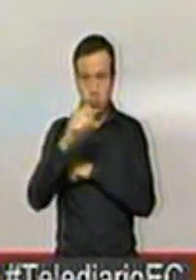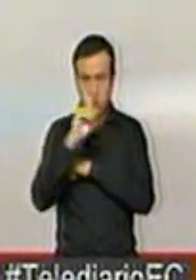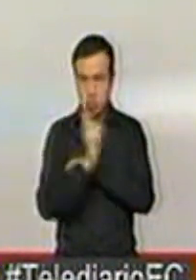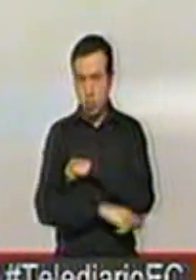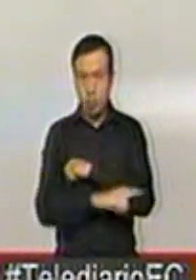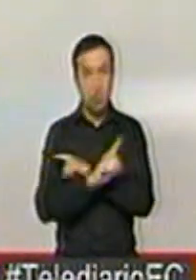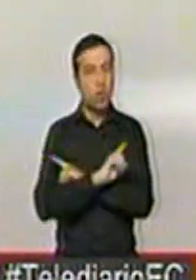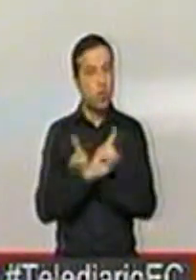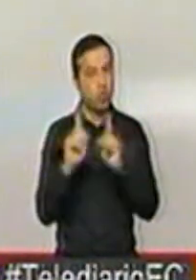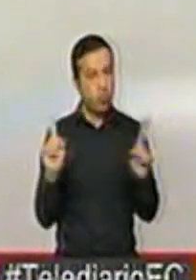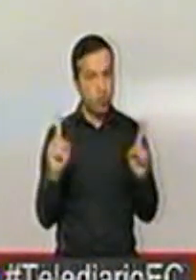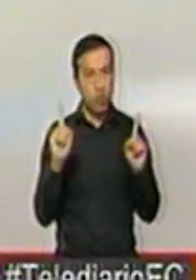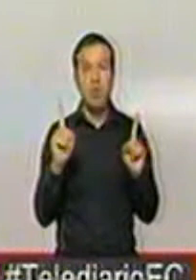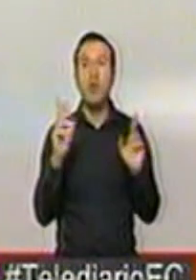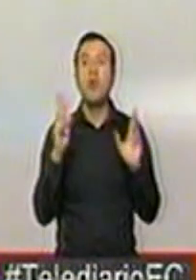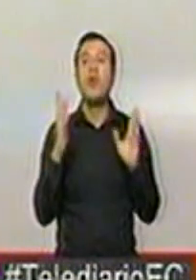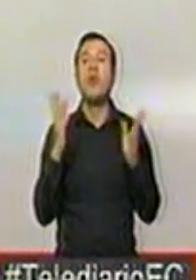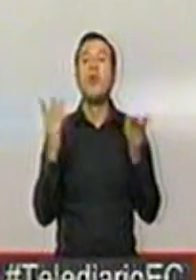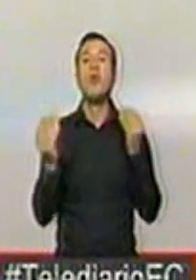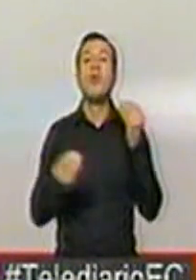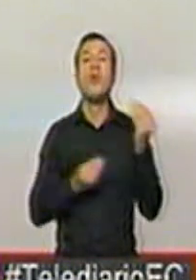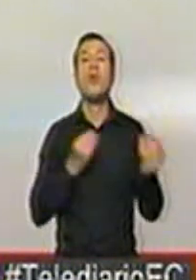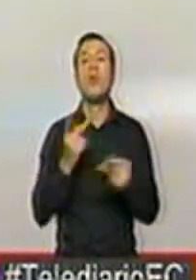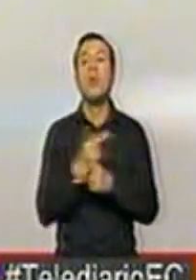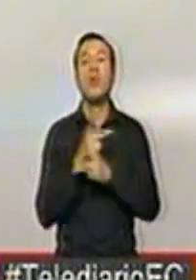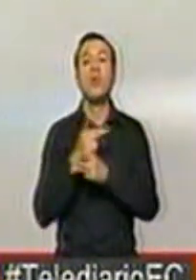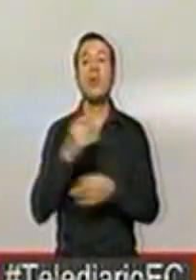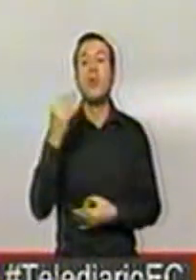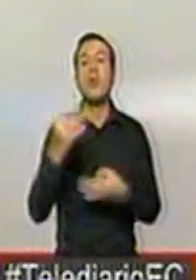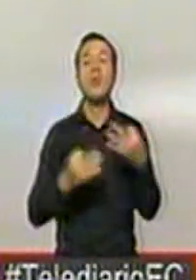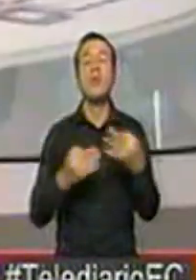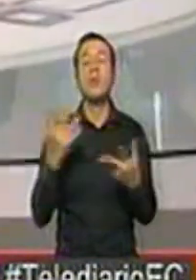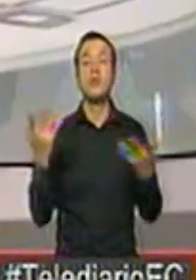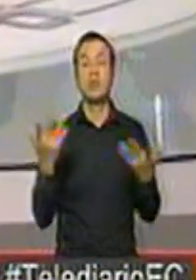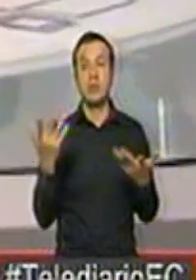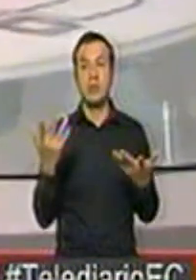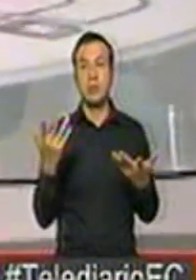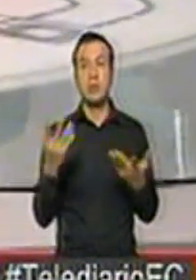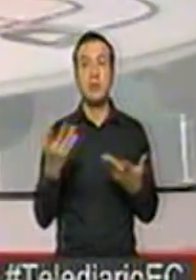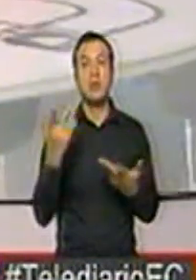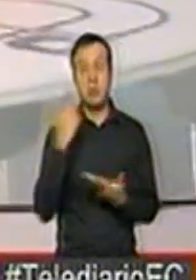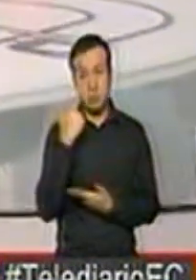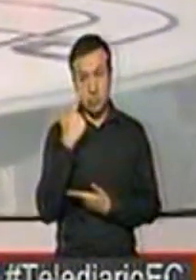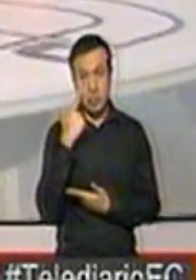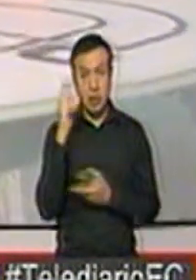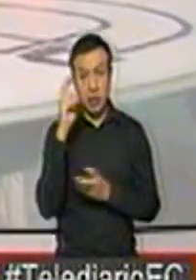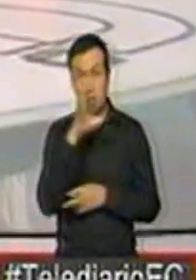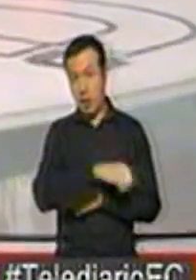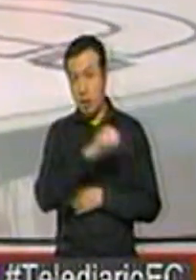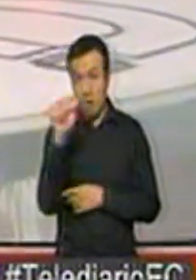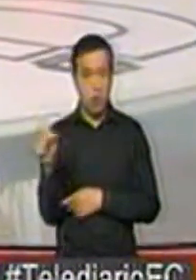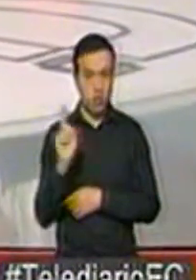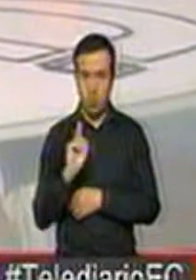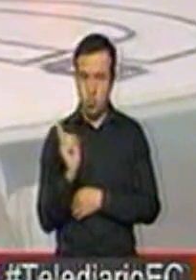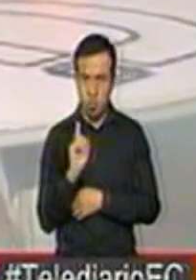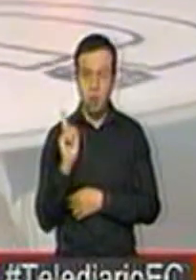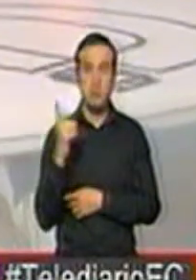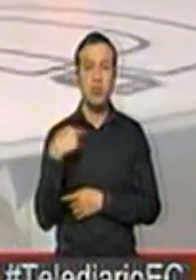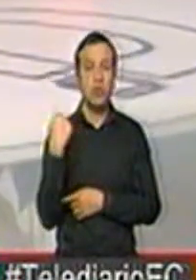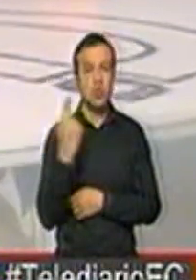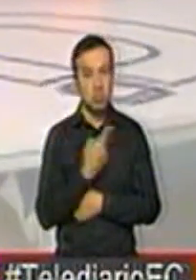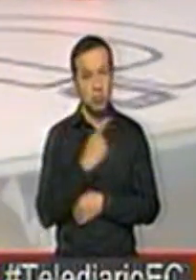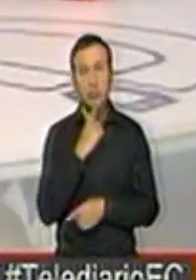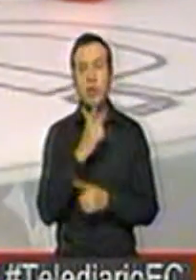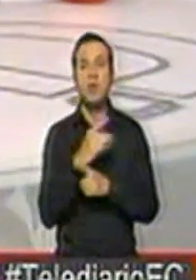manera el objetivo o el fin del consejo de la judicatura aído ha sido seguir por estar por esa alta nivel lo nuestro es